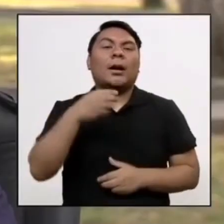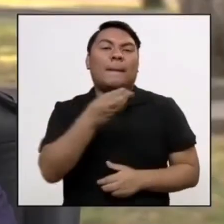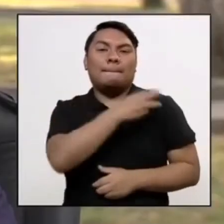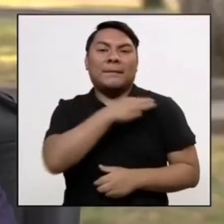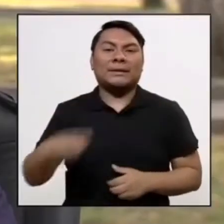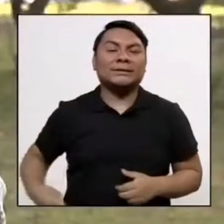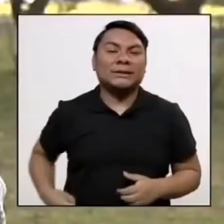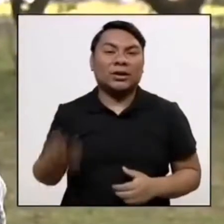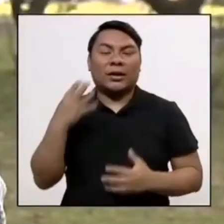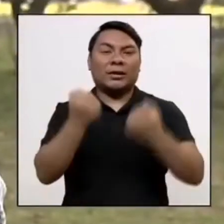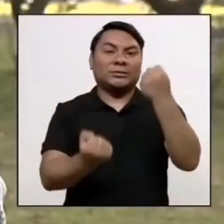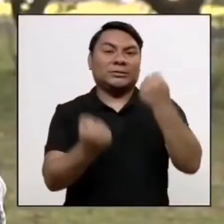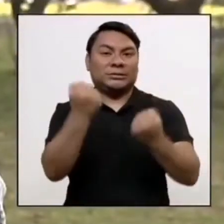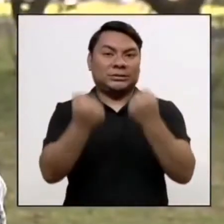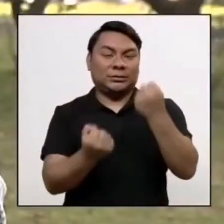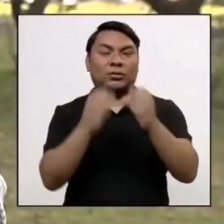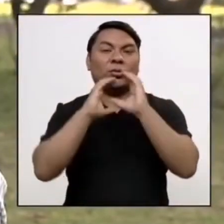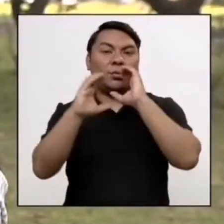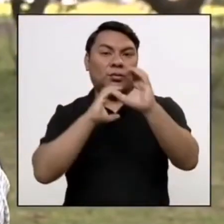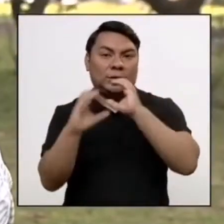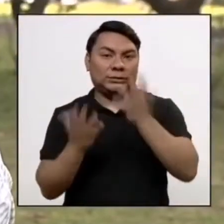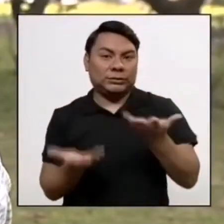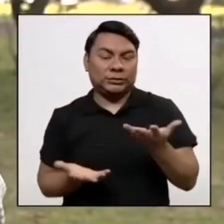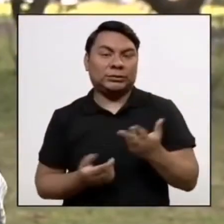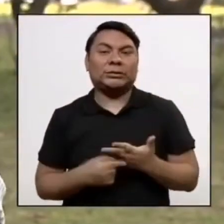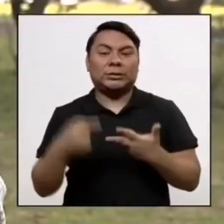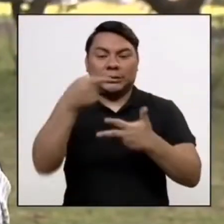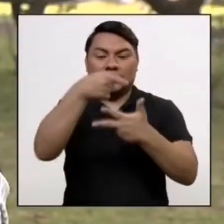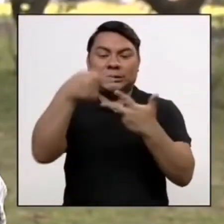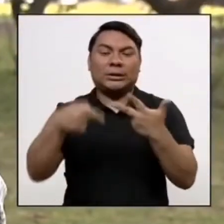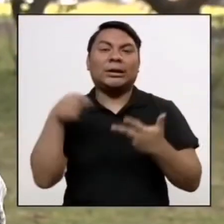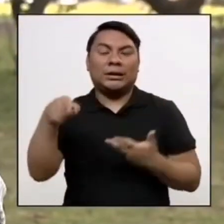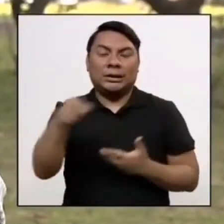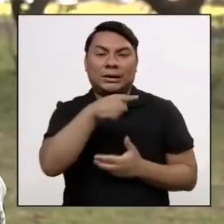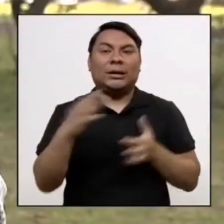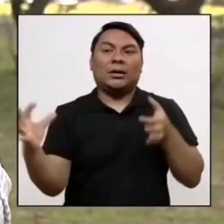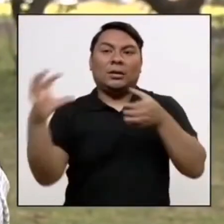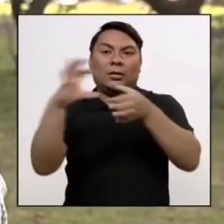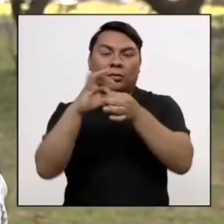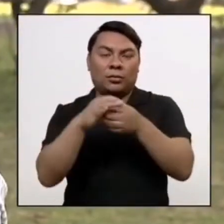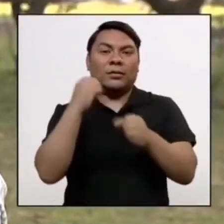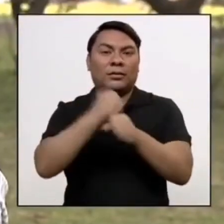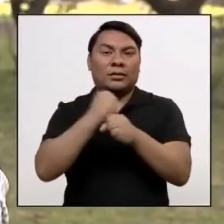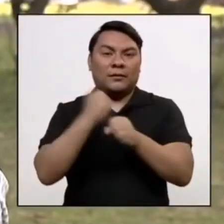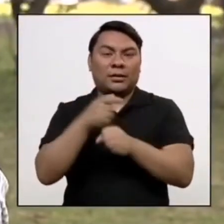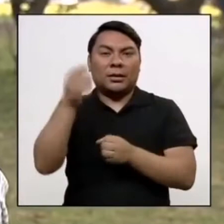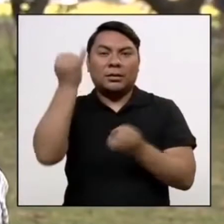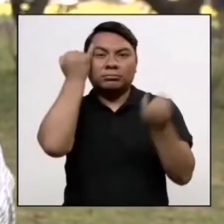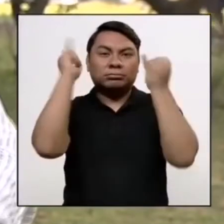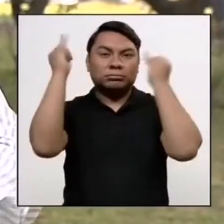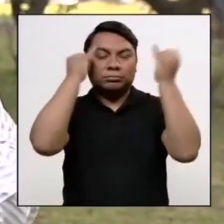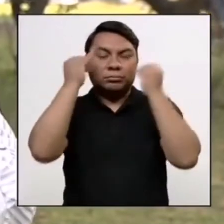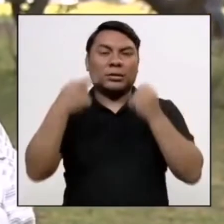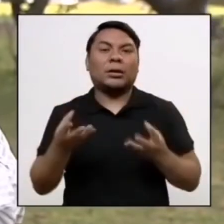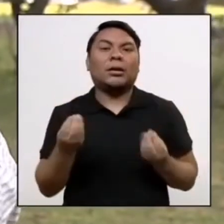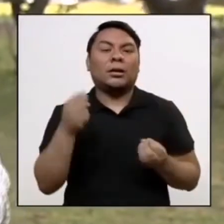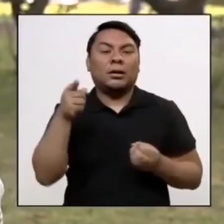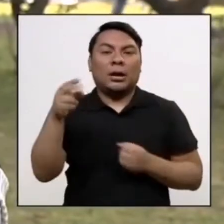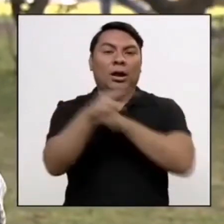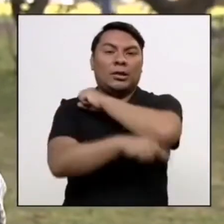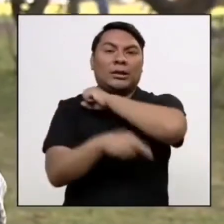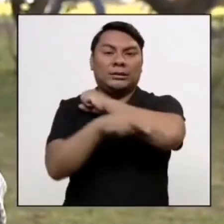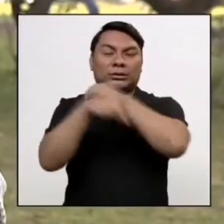Transportes, específicamente el Viceministerio de Comunicaciones, que son los ejes que deberían trabajar multisectorialmente la estrategia,